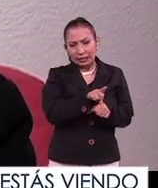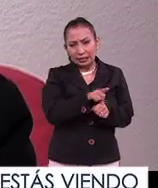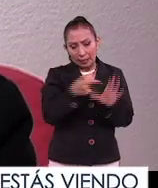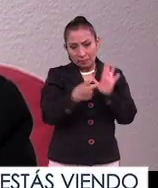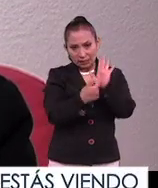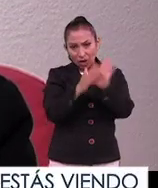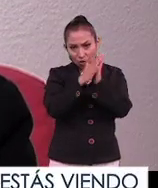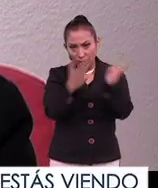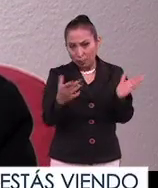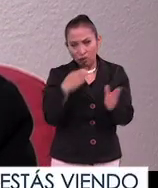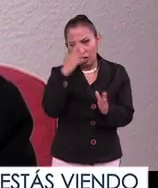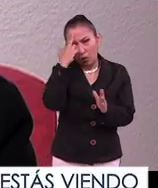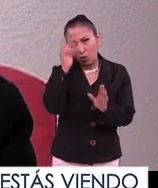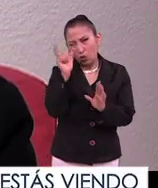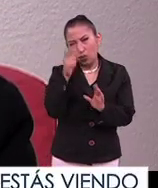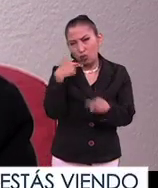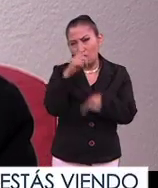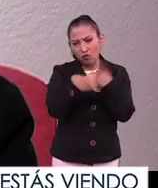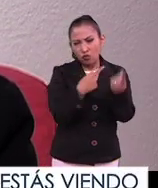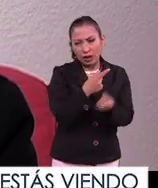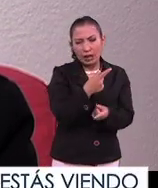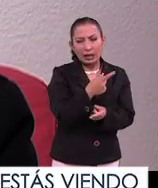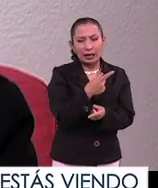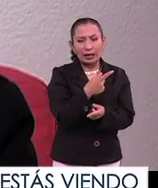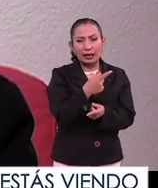la presentación, ahora no recuerdo quién fue